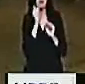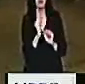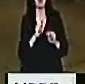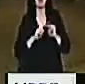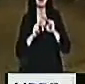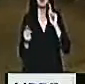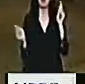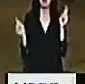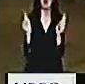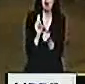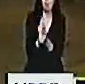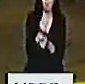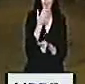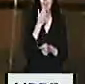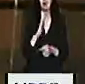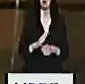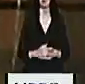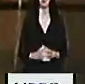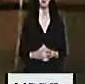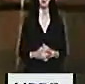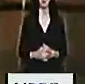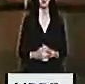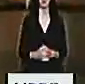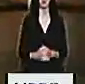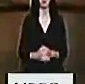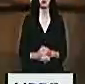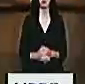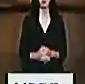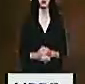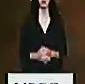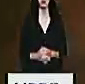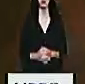un cambio con mucho mejor impacto.